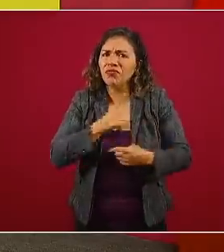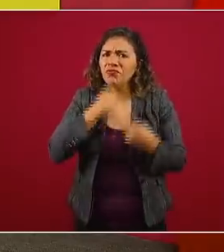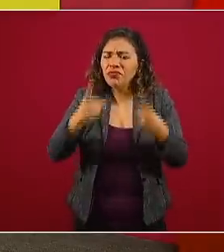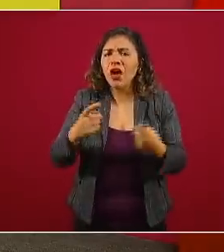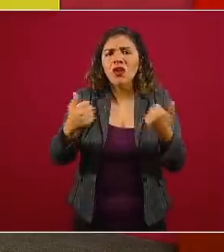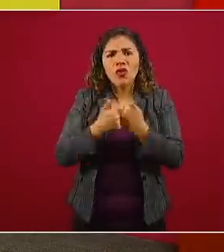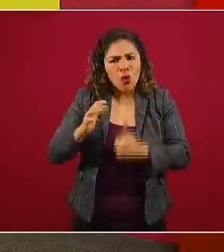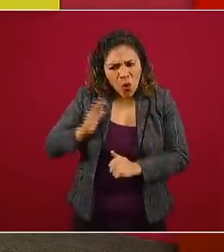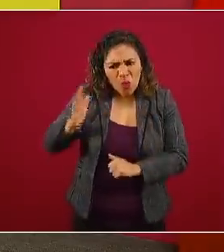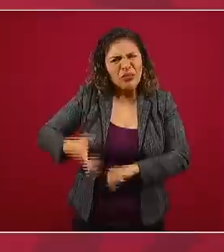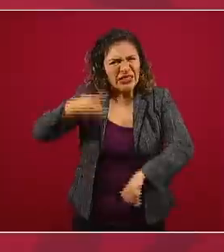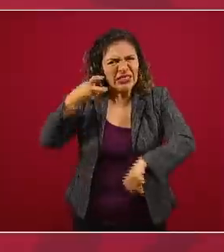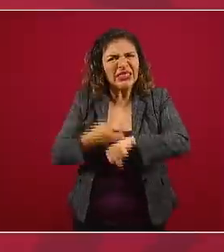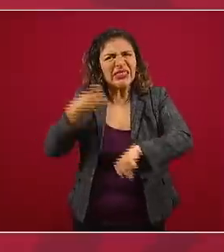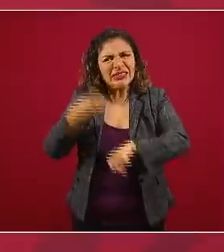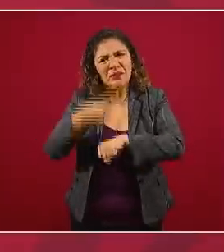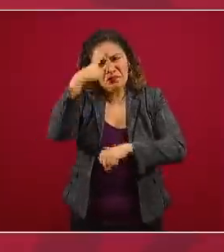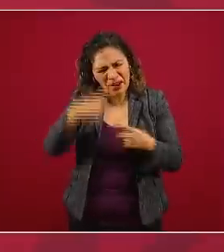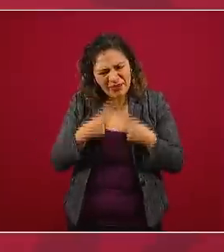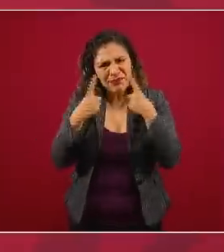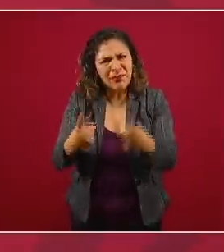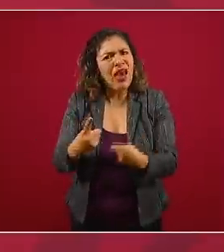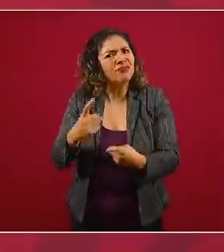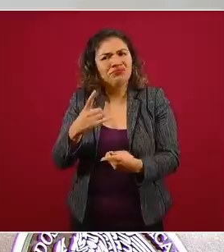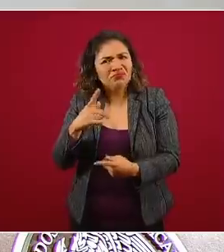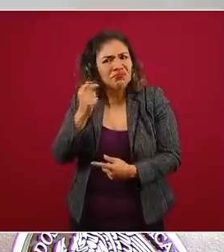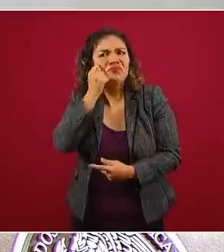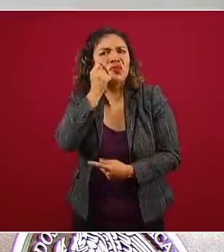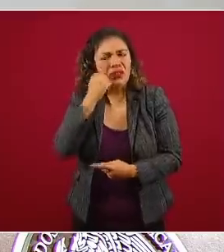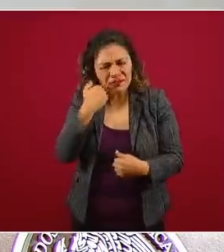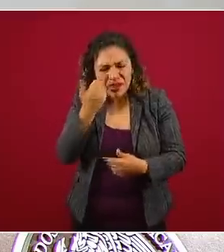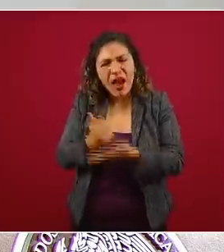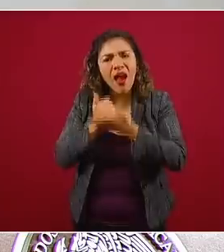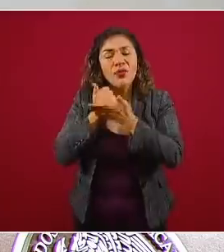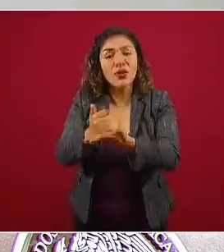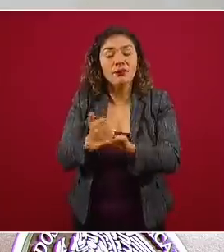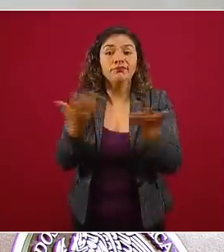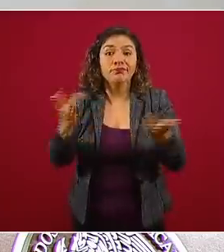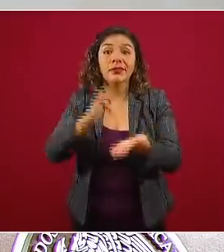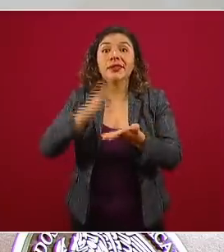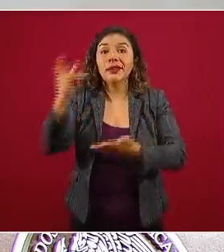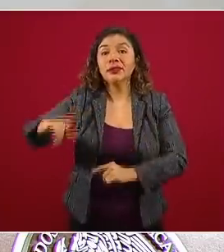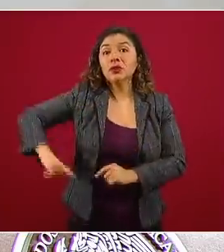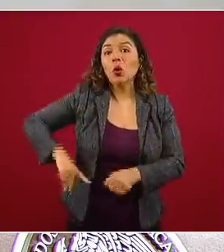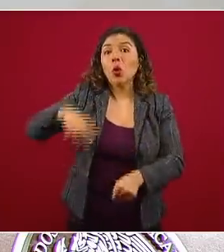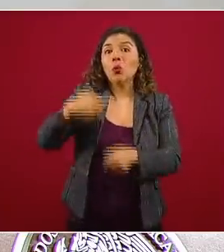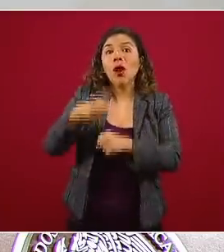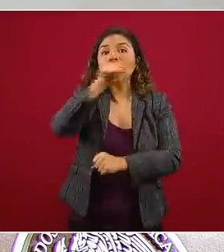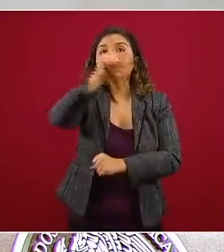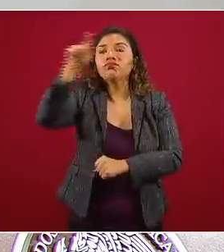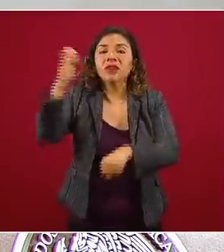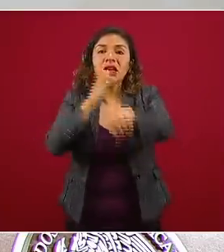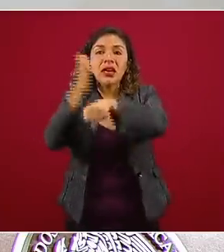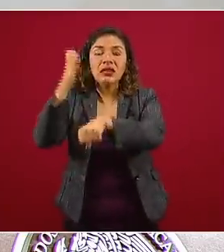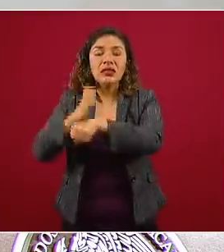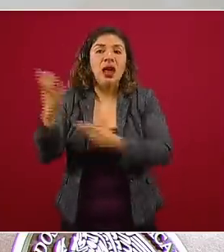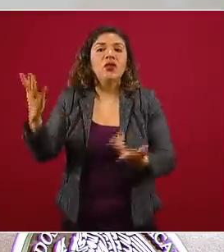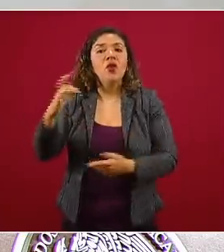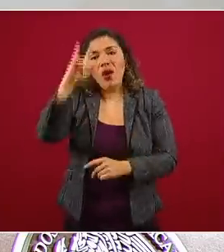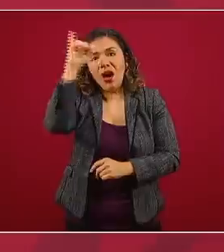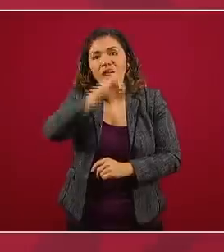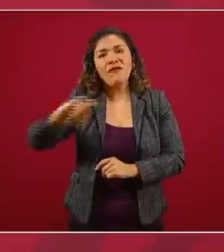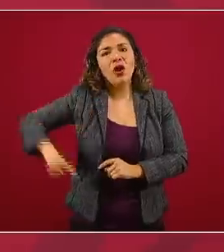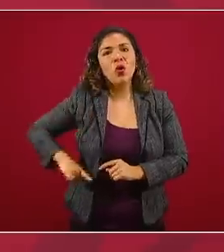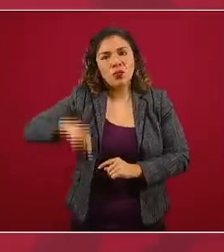tercos cuando se trata de dar y de servir gracias señores gobernadores de los estados y jefa de gobierno de la ciudad de